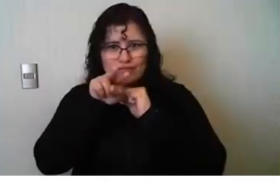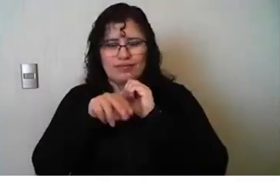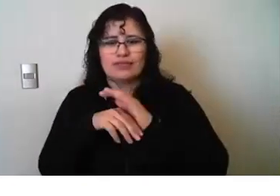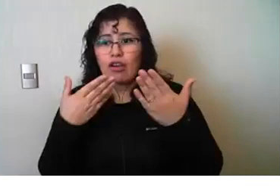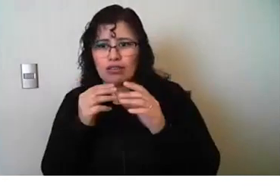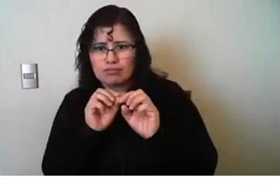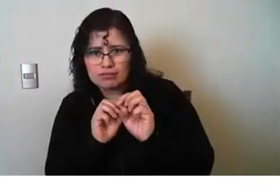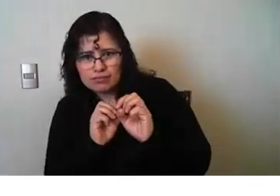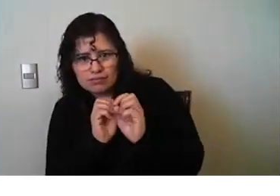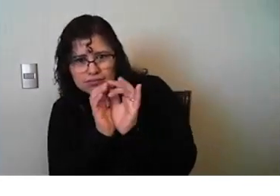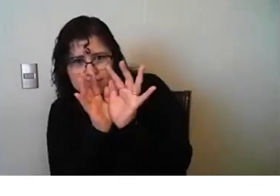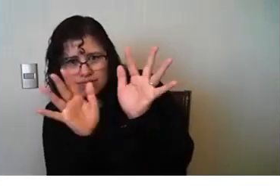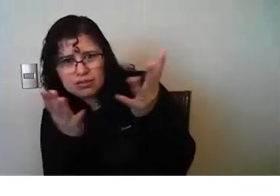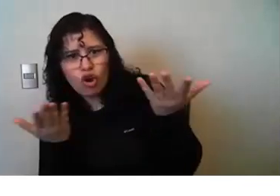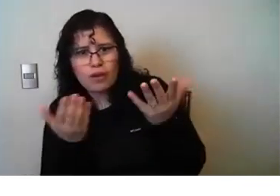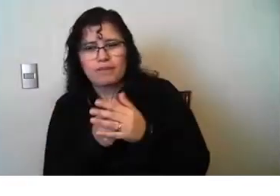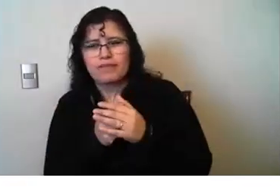es todo lo que está en color